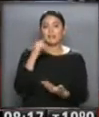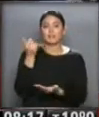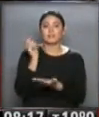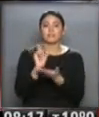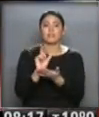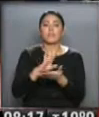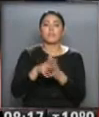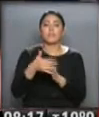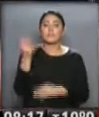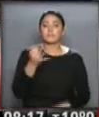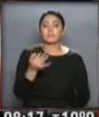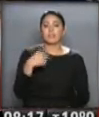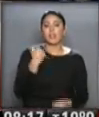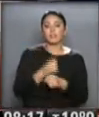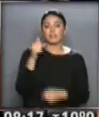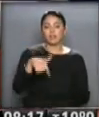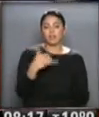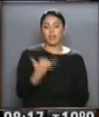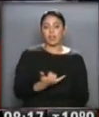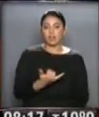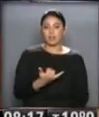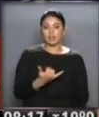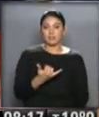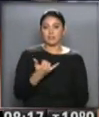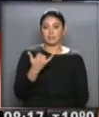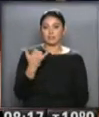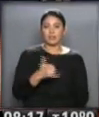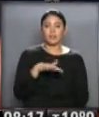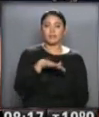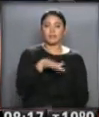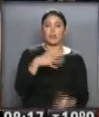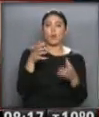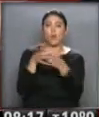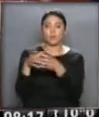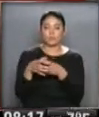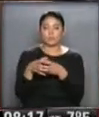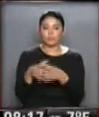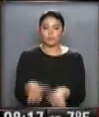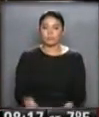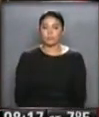genuino que el que en este momento tienen esos organismos.